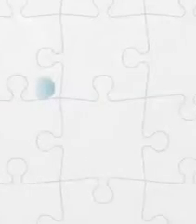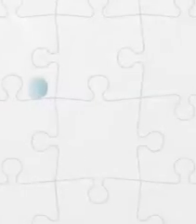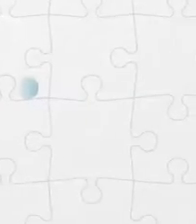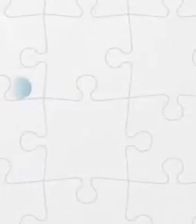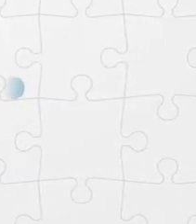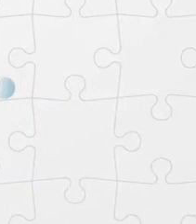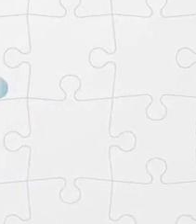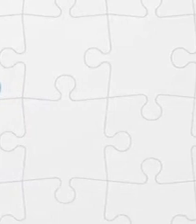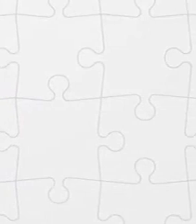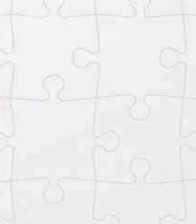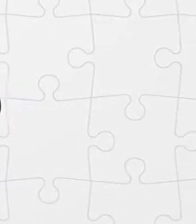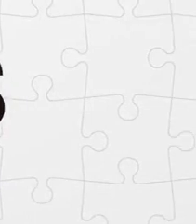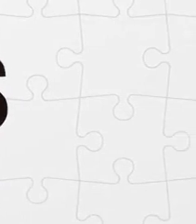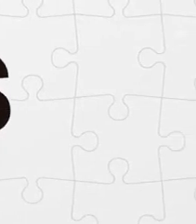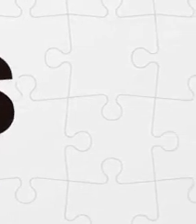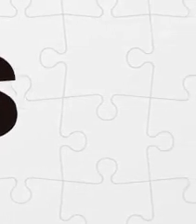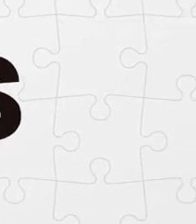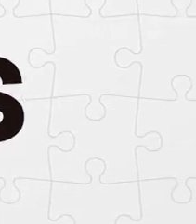Bicentenario.